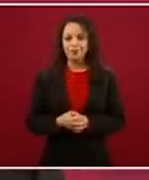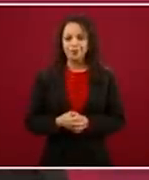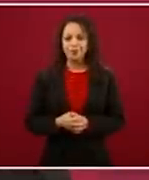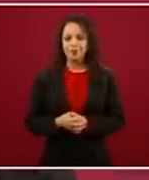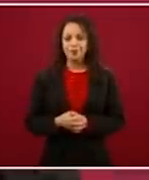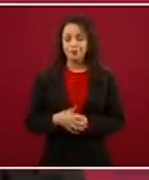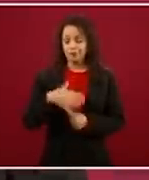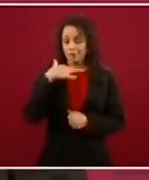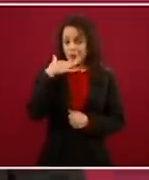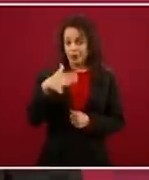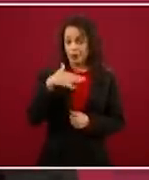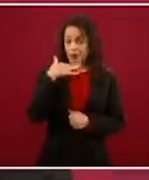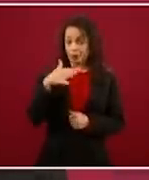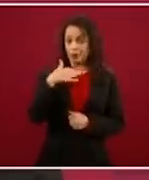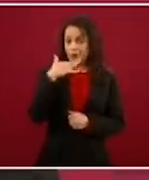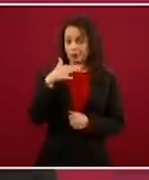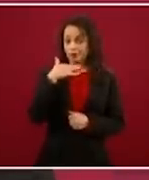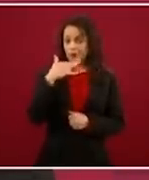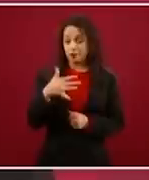la corrupción